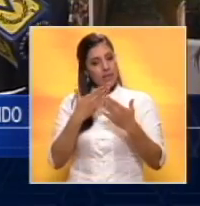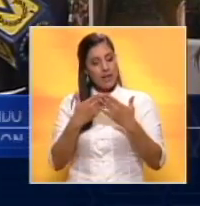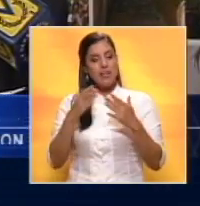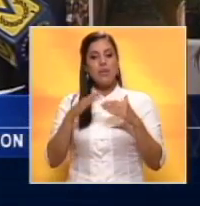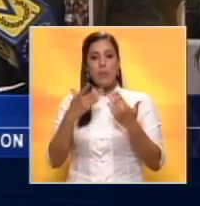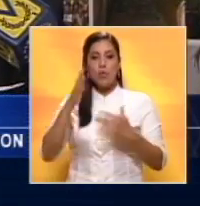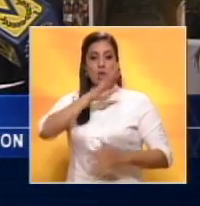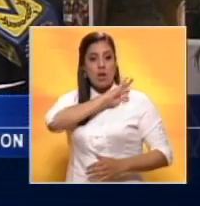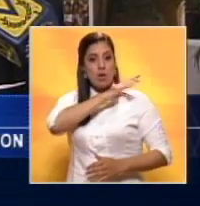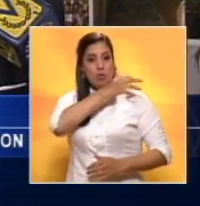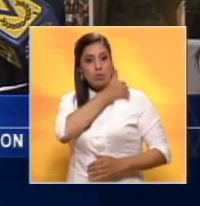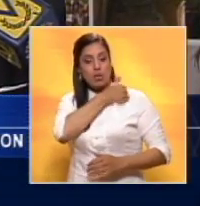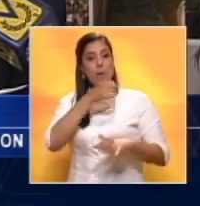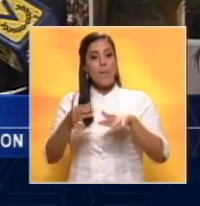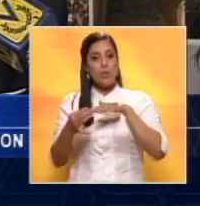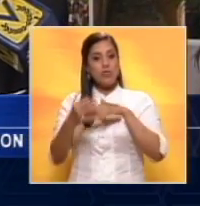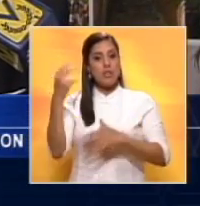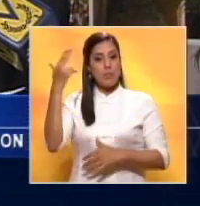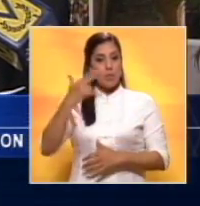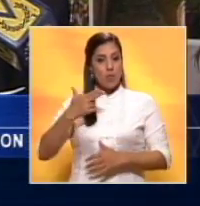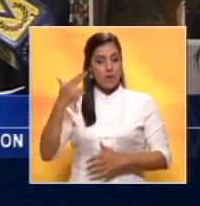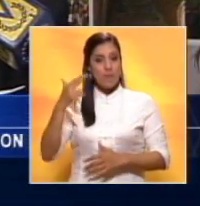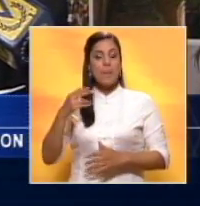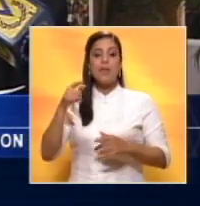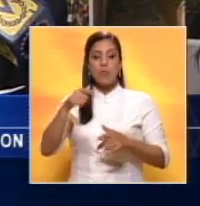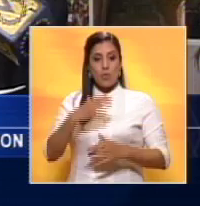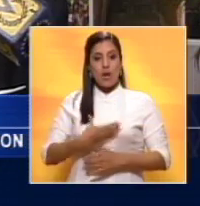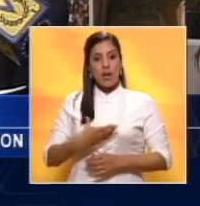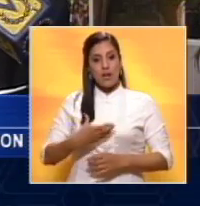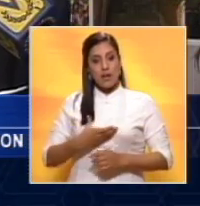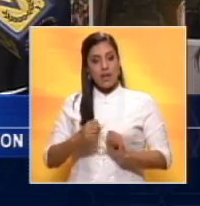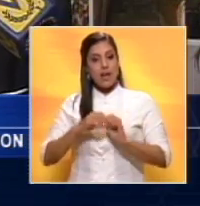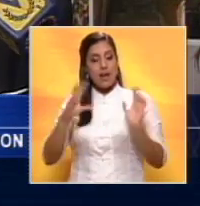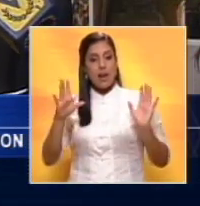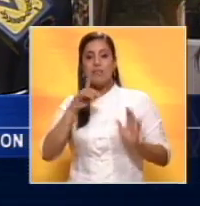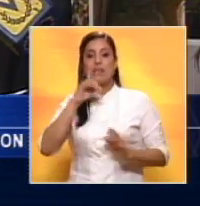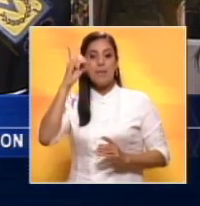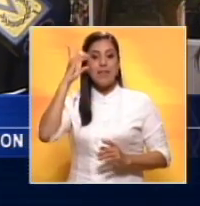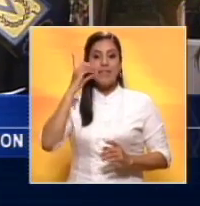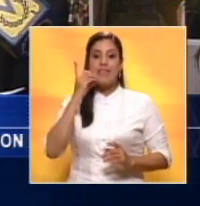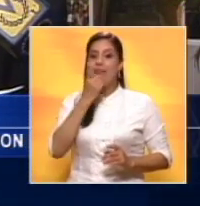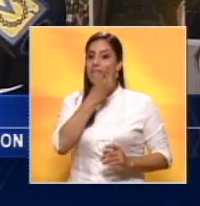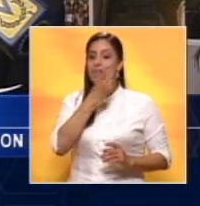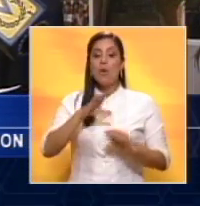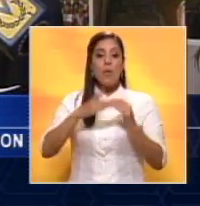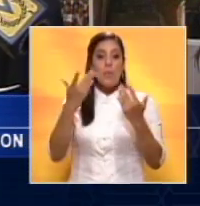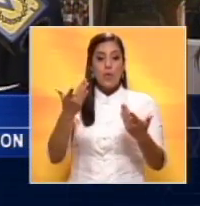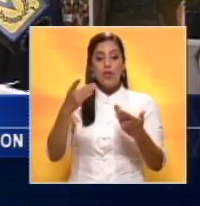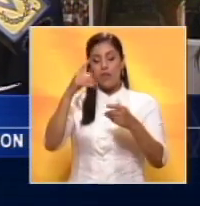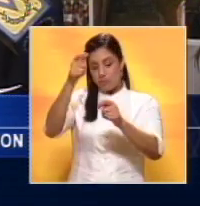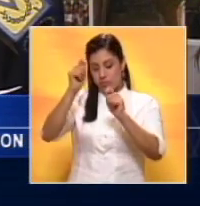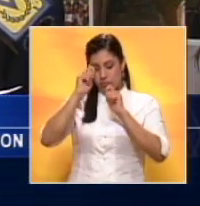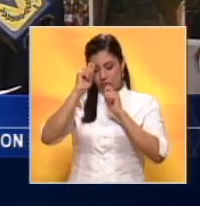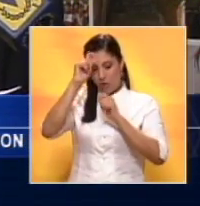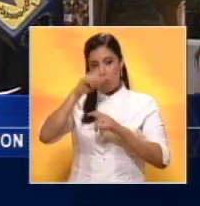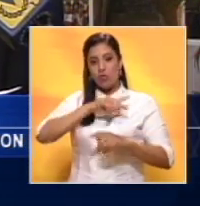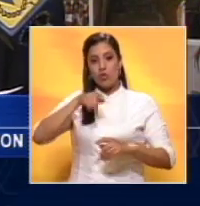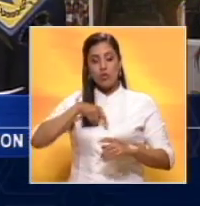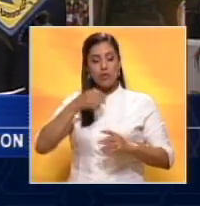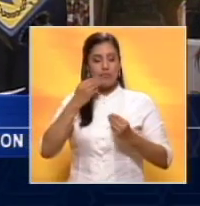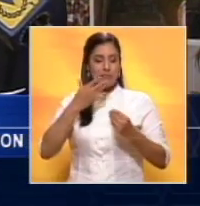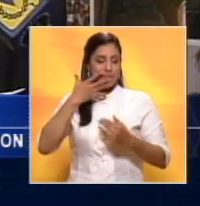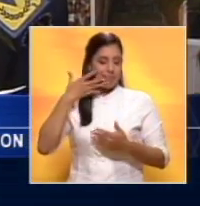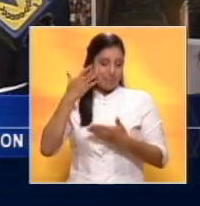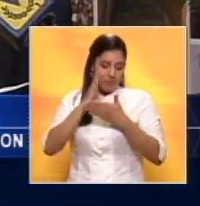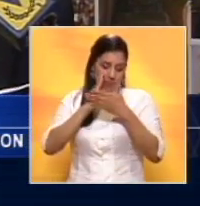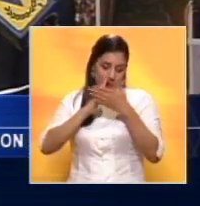Agradecido con las autoridades del municipio de Latillo y su alcalde, por supuesto, David Smolansky, por otorgarnos este reconocimiento que recibimos con